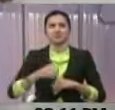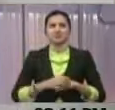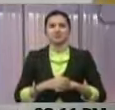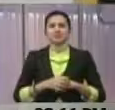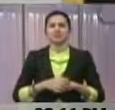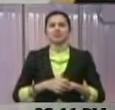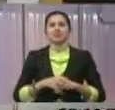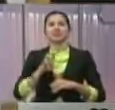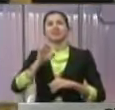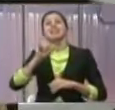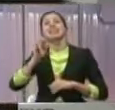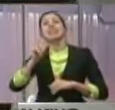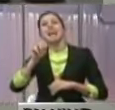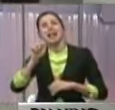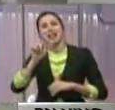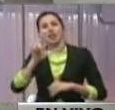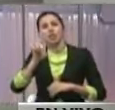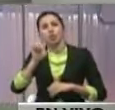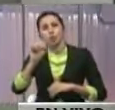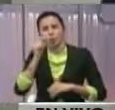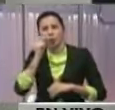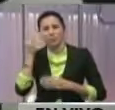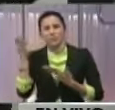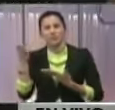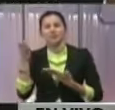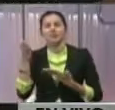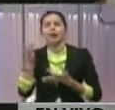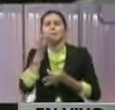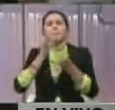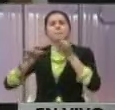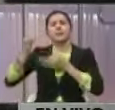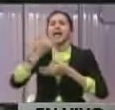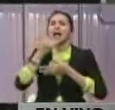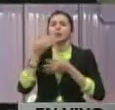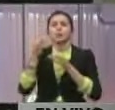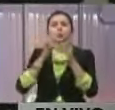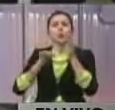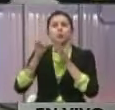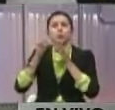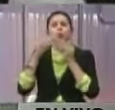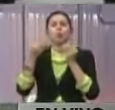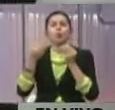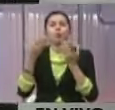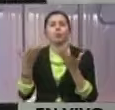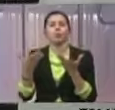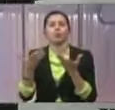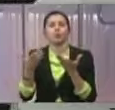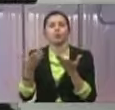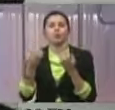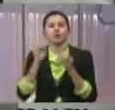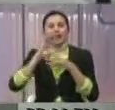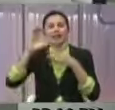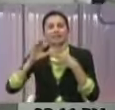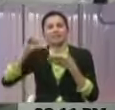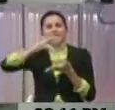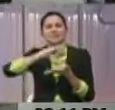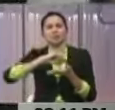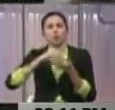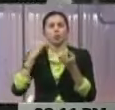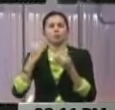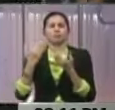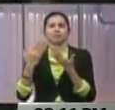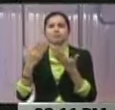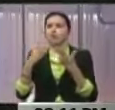compañero Reinaldo Bolívar para que nos vaya explicando, Reinaldo, bueno, cuáles son las características de este centro, sus